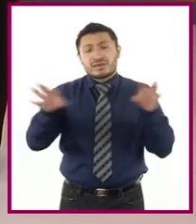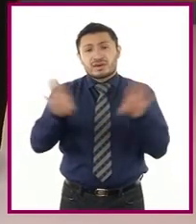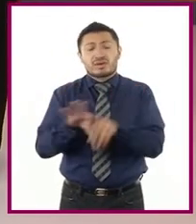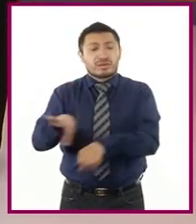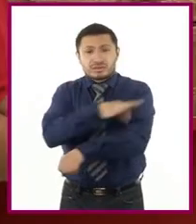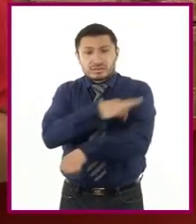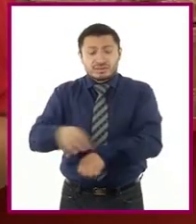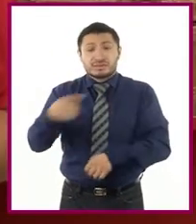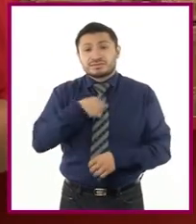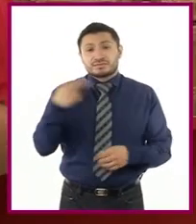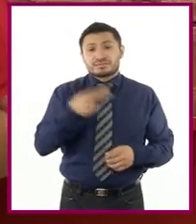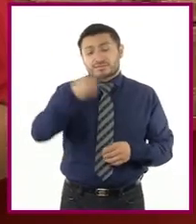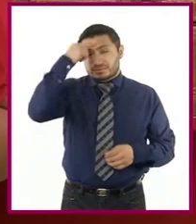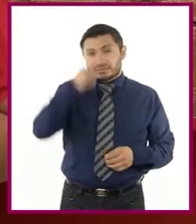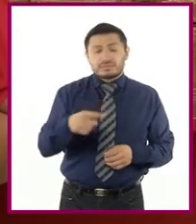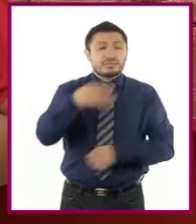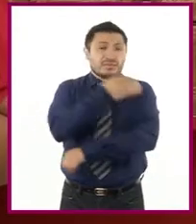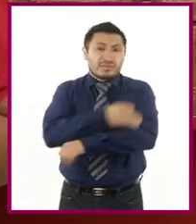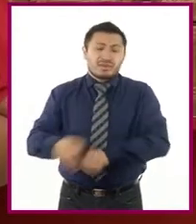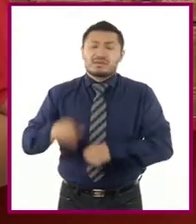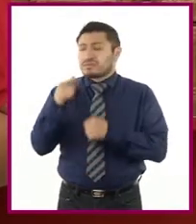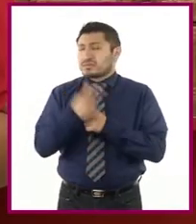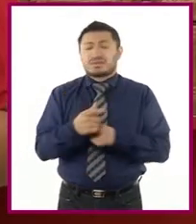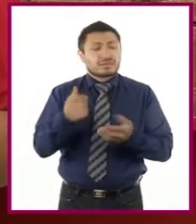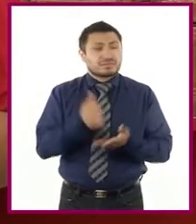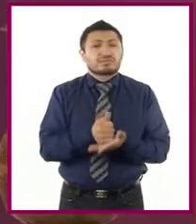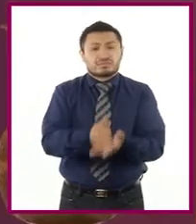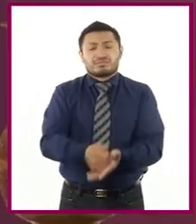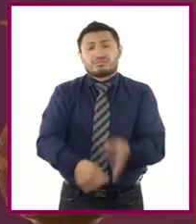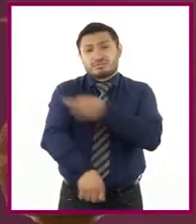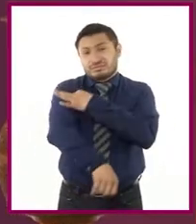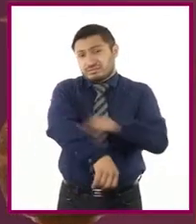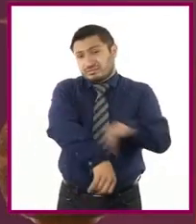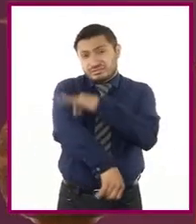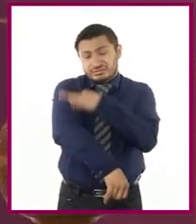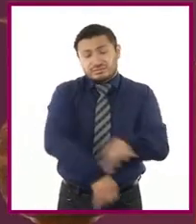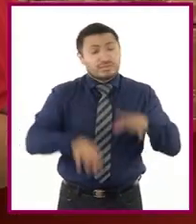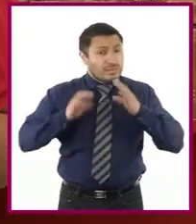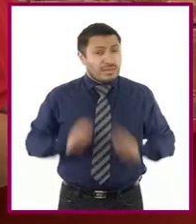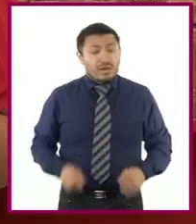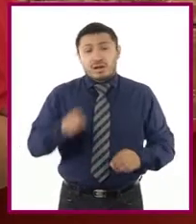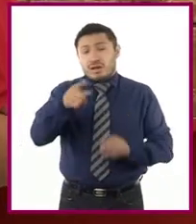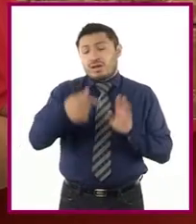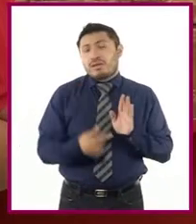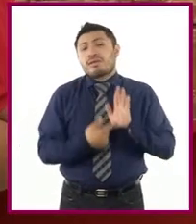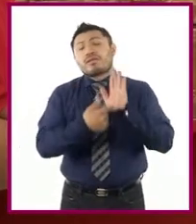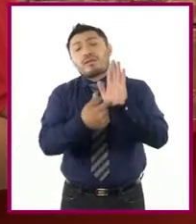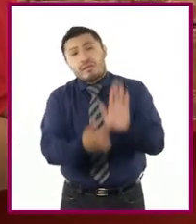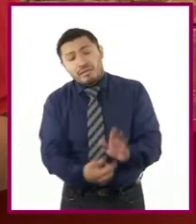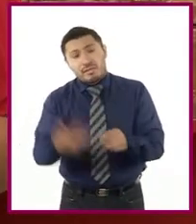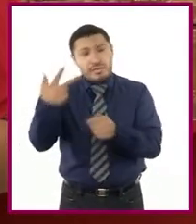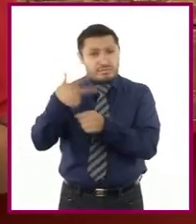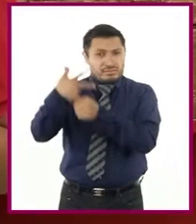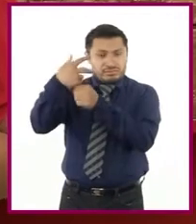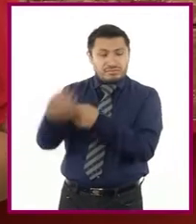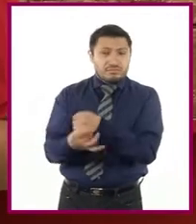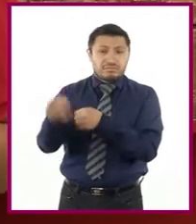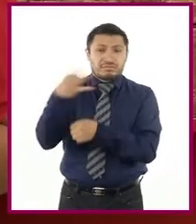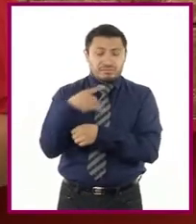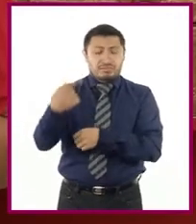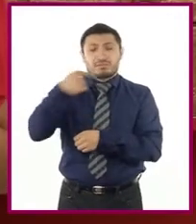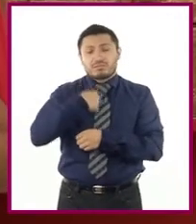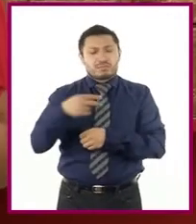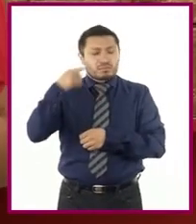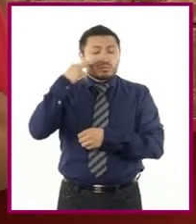necesito para que algún familiar les ayudara a hacerlo. Y propusieron que grabarían un video para enviármelo y que